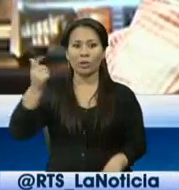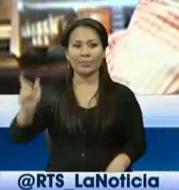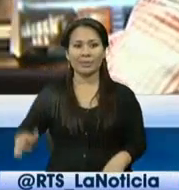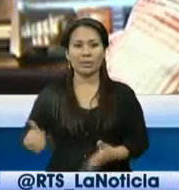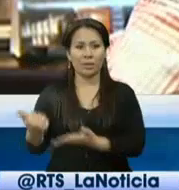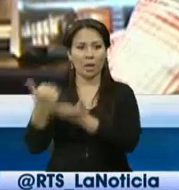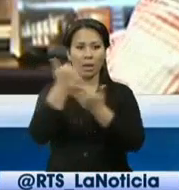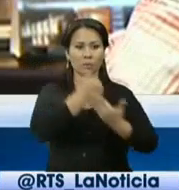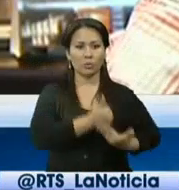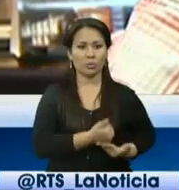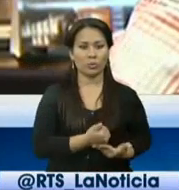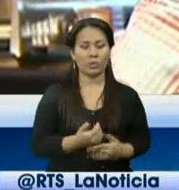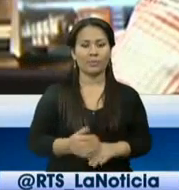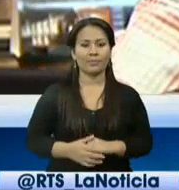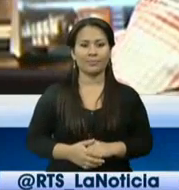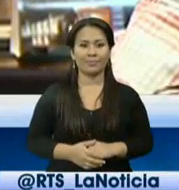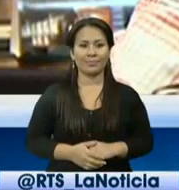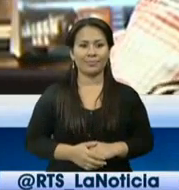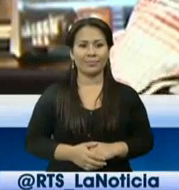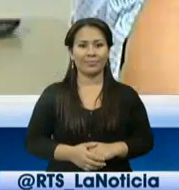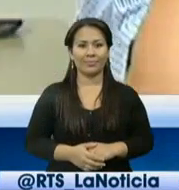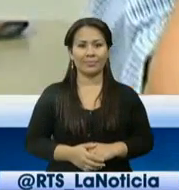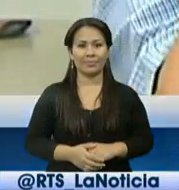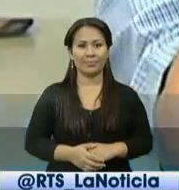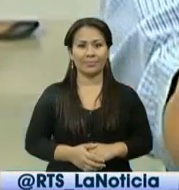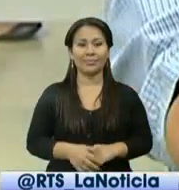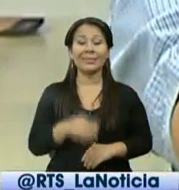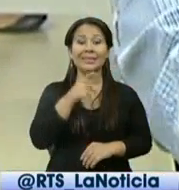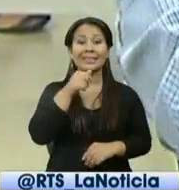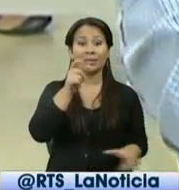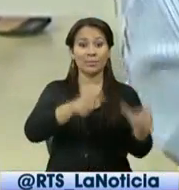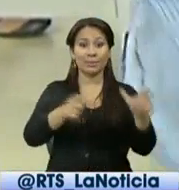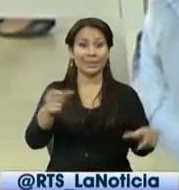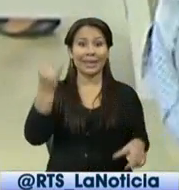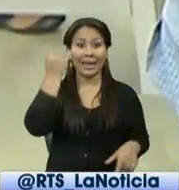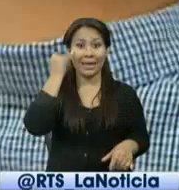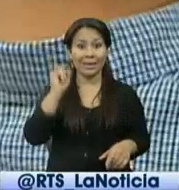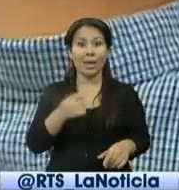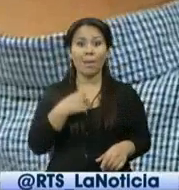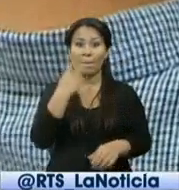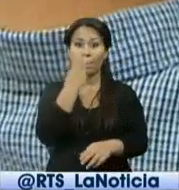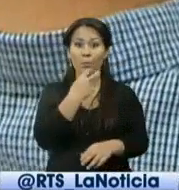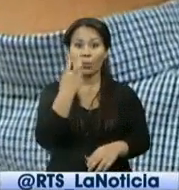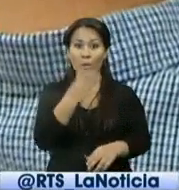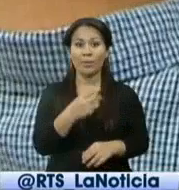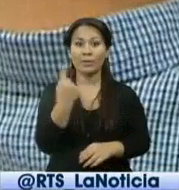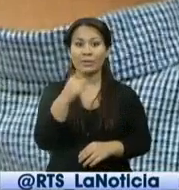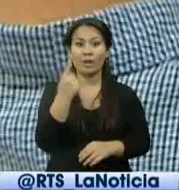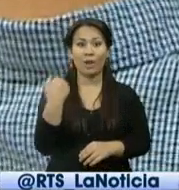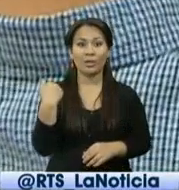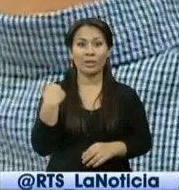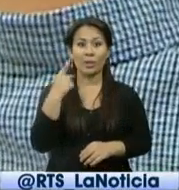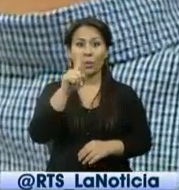alumno está tomando las clases de conducir. Quienes opten por las pruebas directas solo tienen una